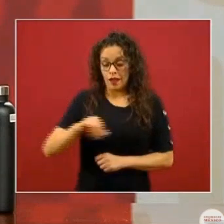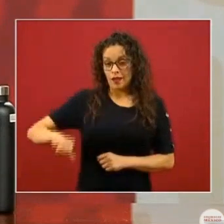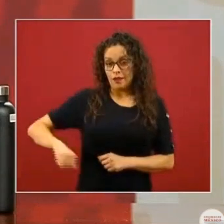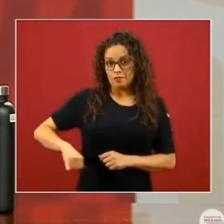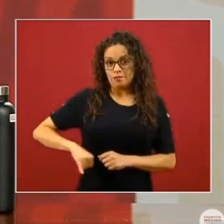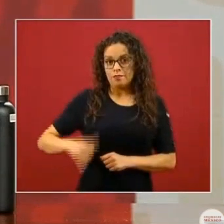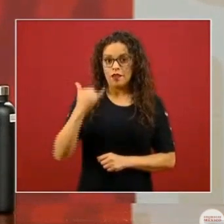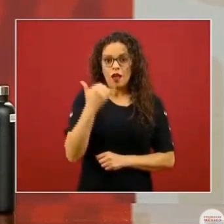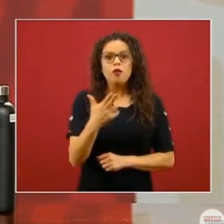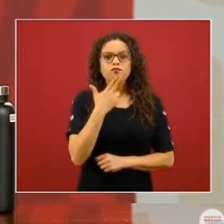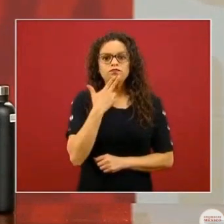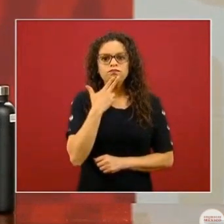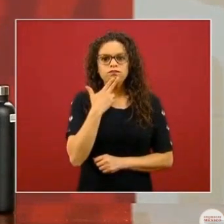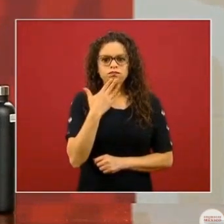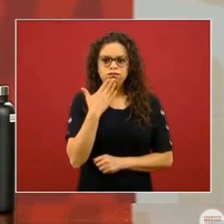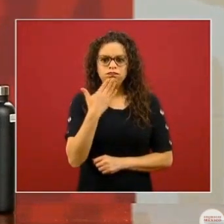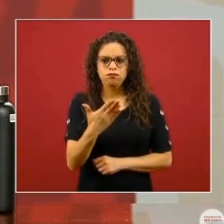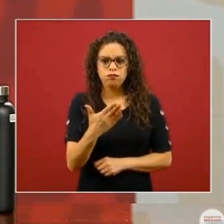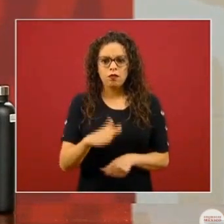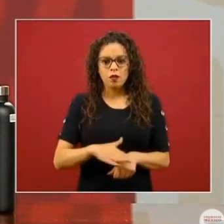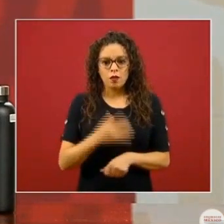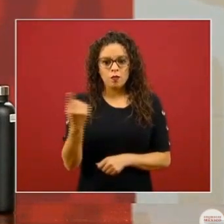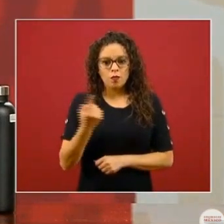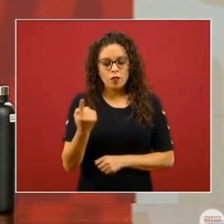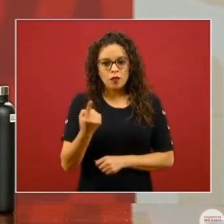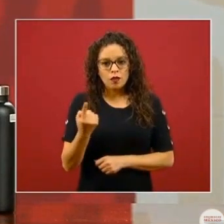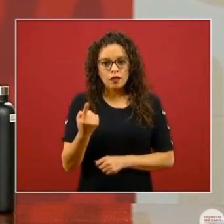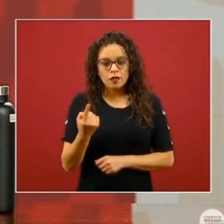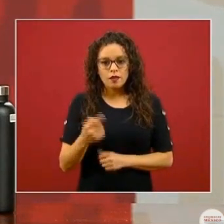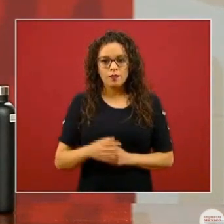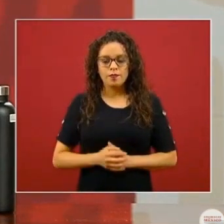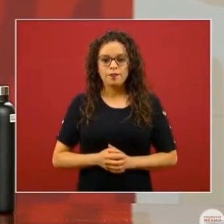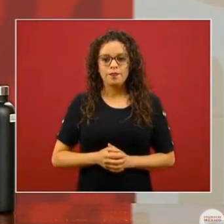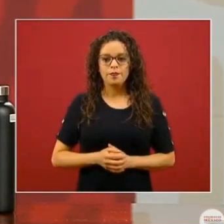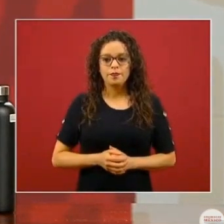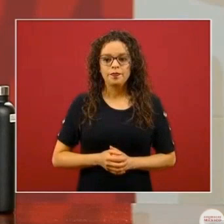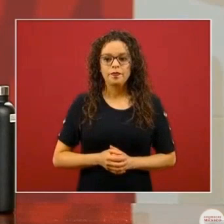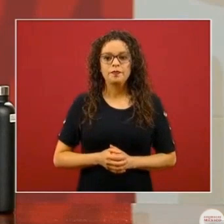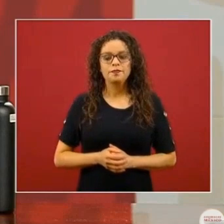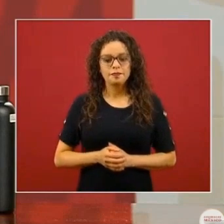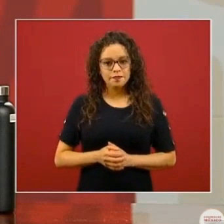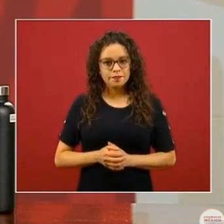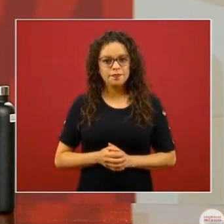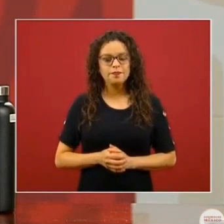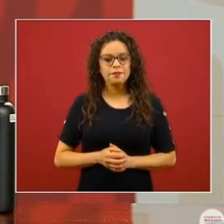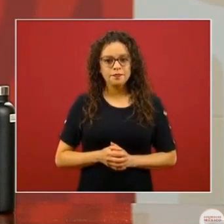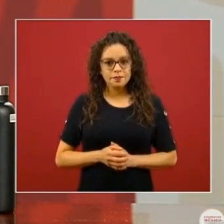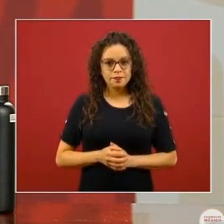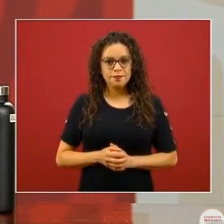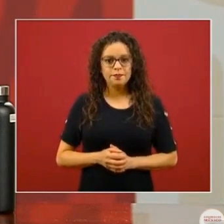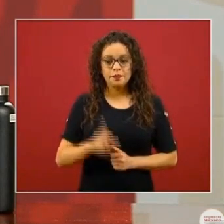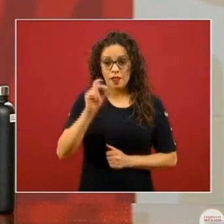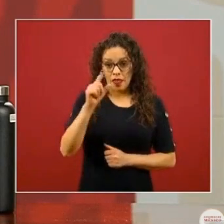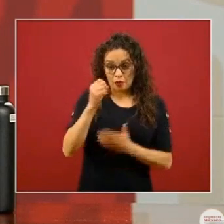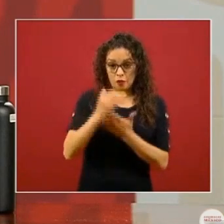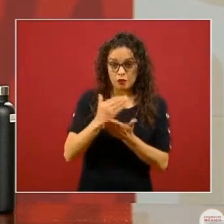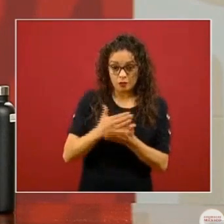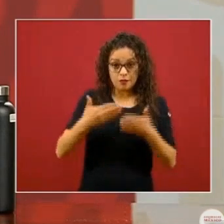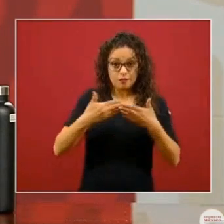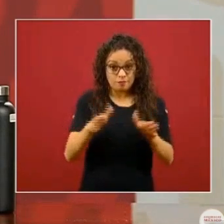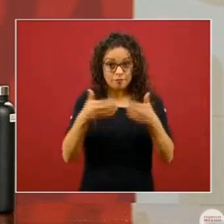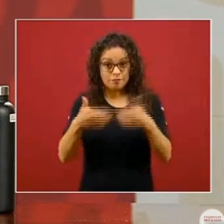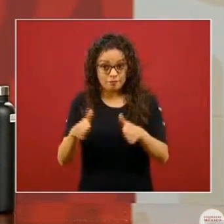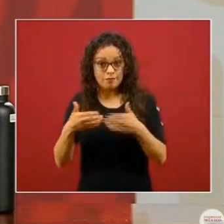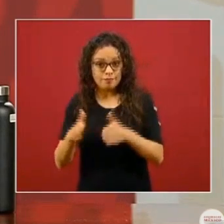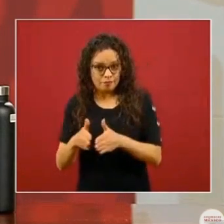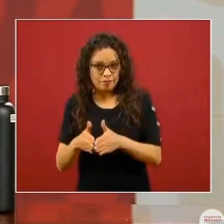útil, dado que posiblemente ha tenido acceso a los datos abiertos y ha tenido la oportunidad